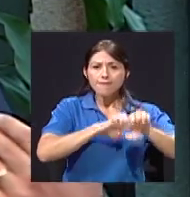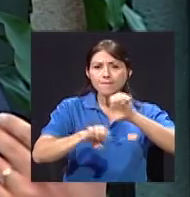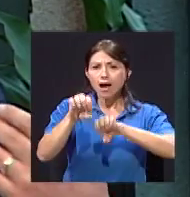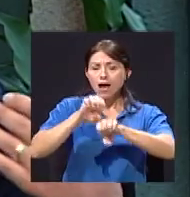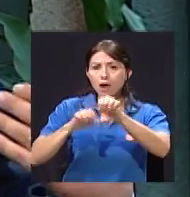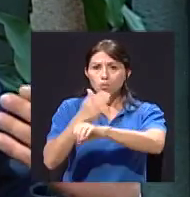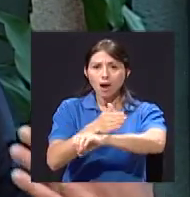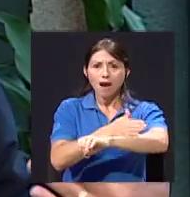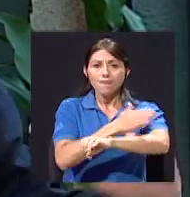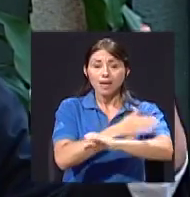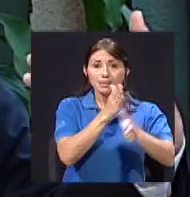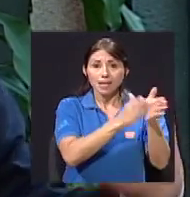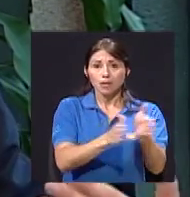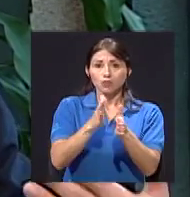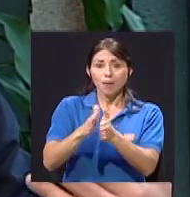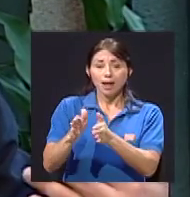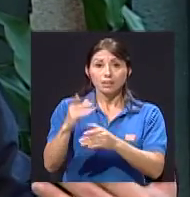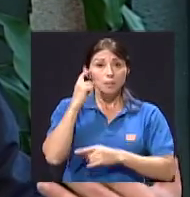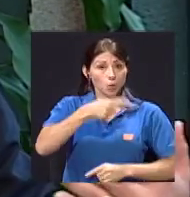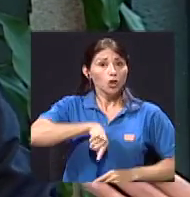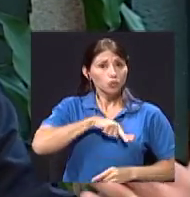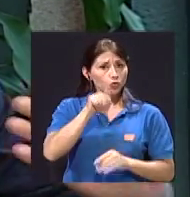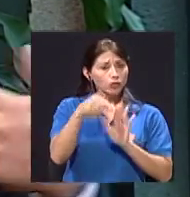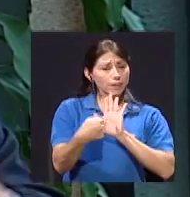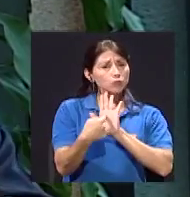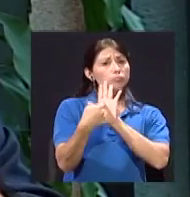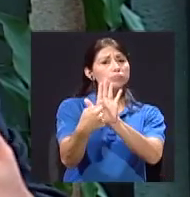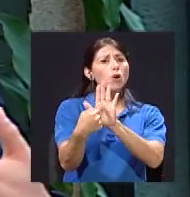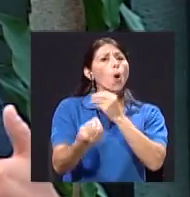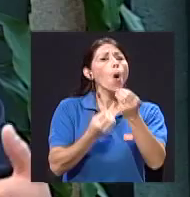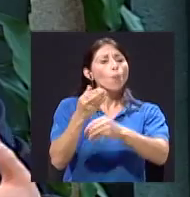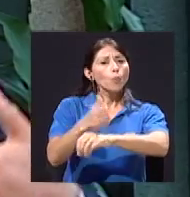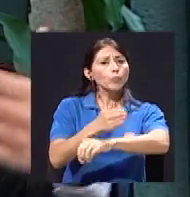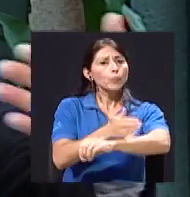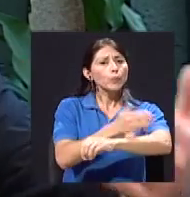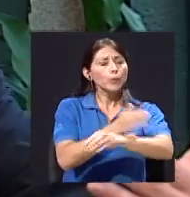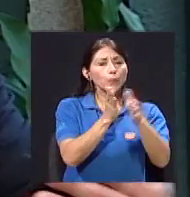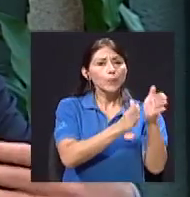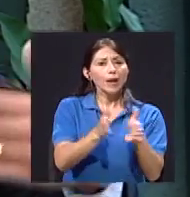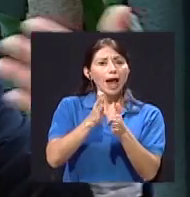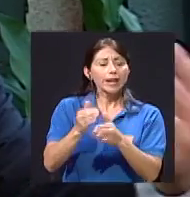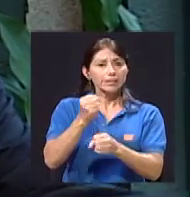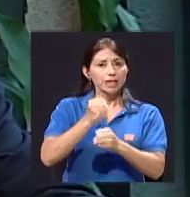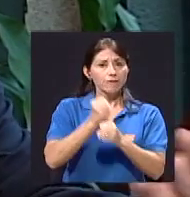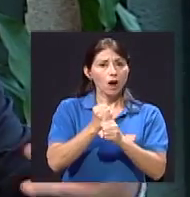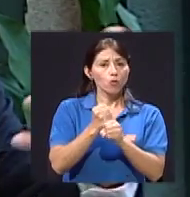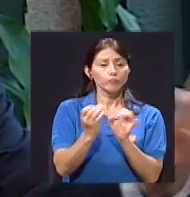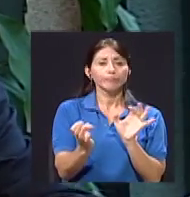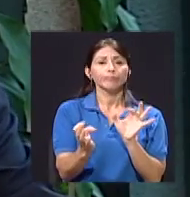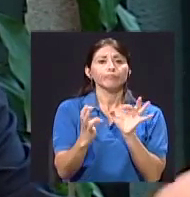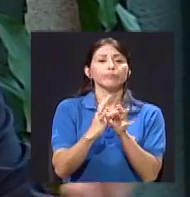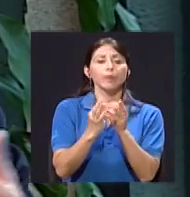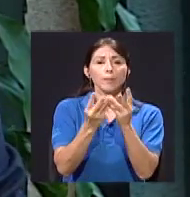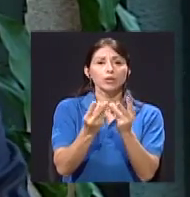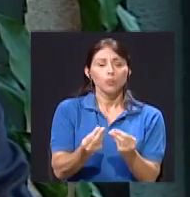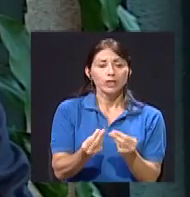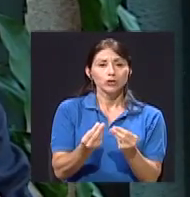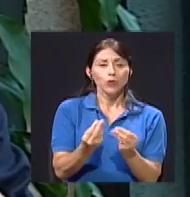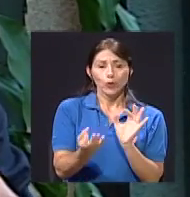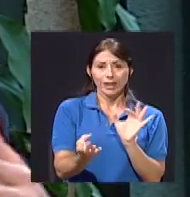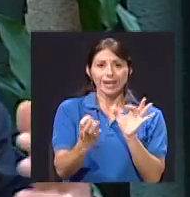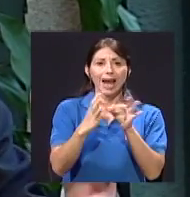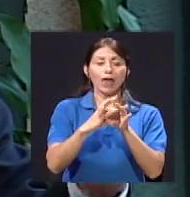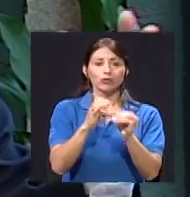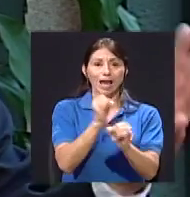que dar cuenta del avance de estos planes de trabajo que están ligados a nuestro presupuesto, a los entes contralores estatales,